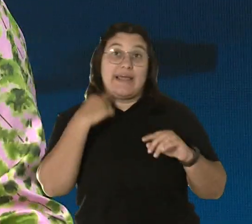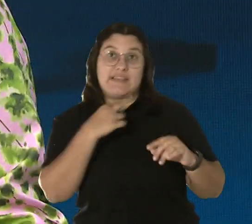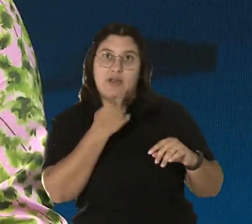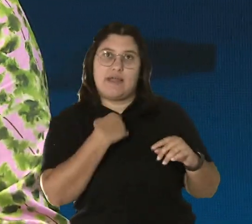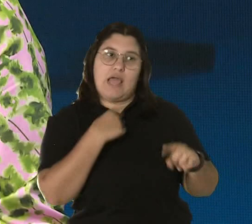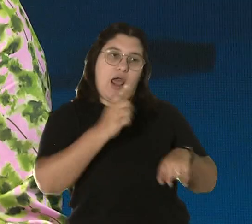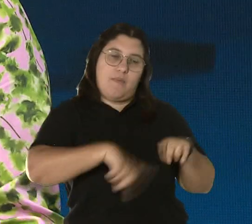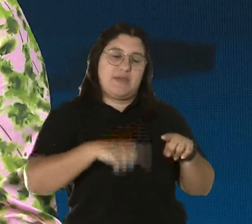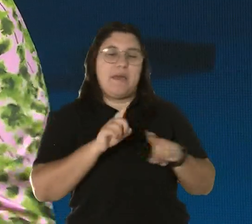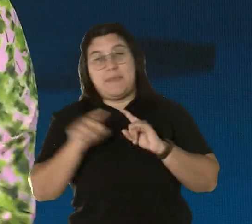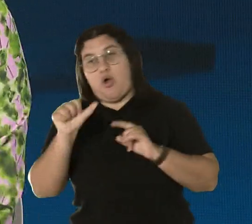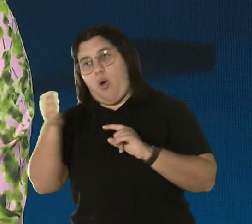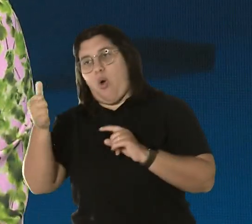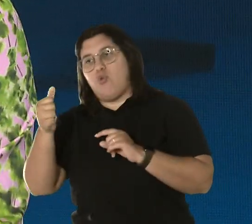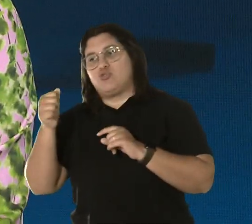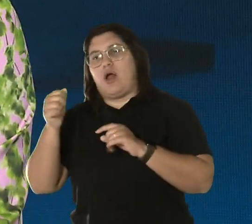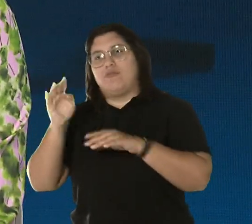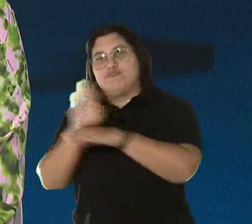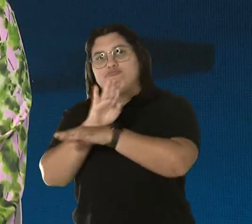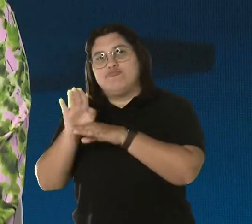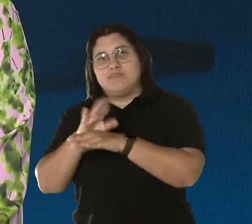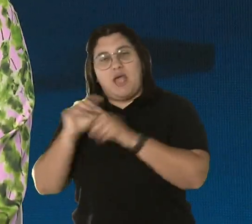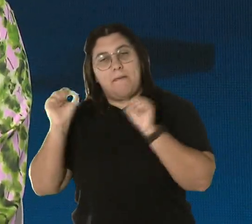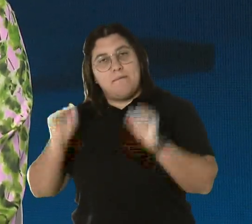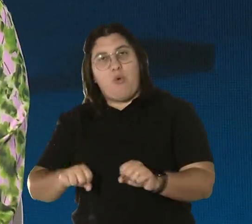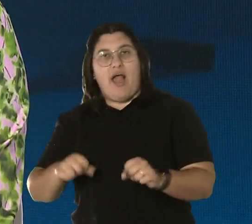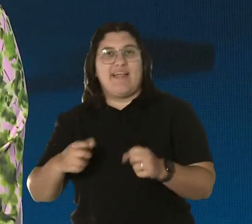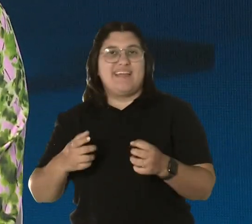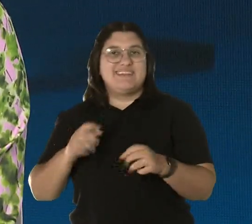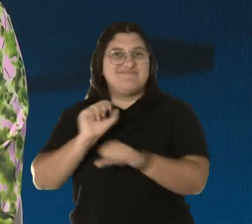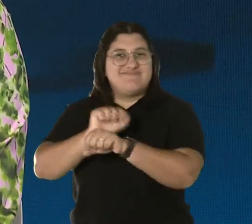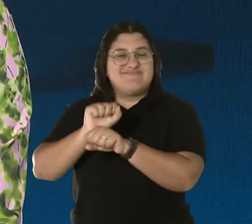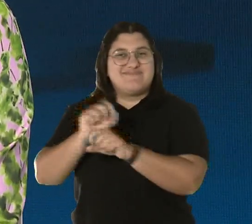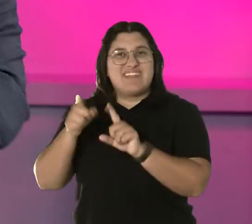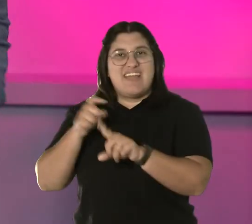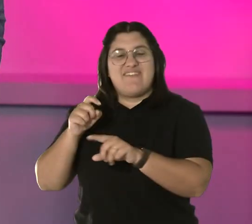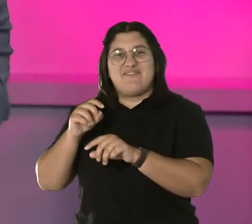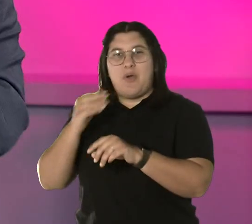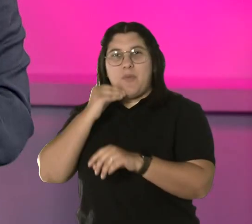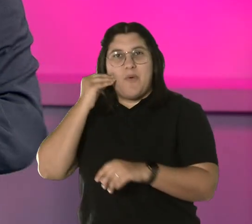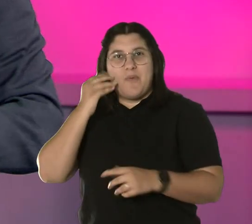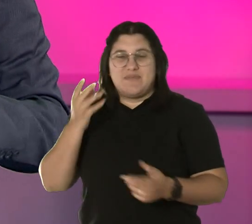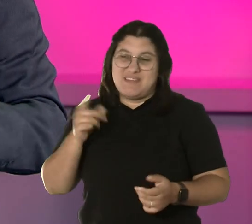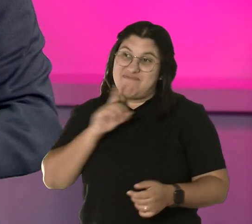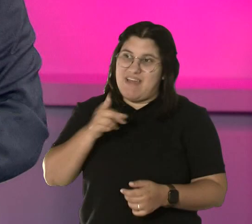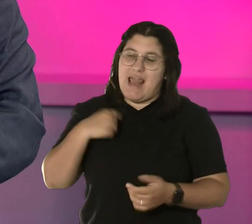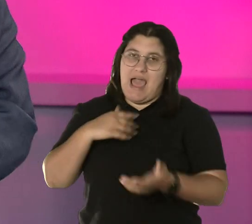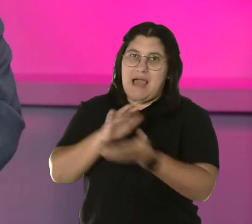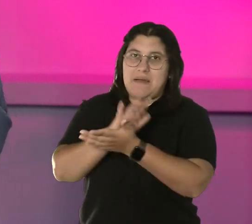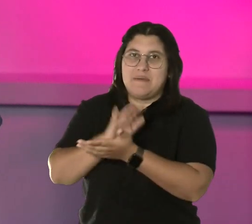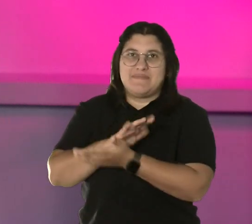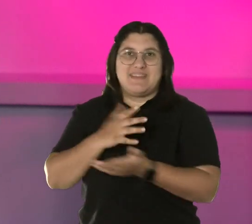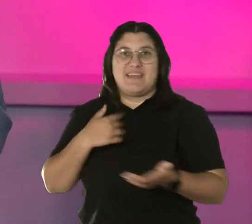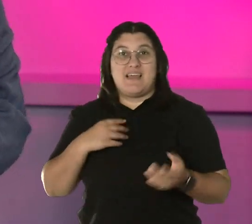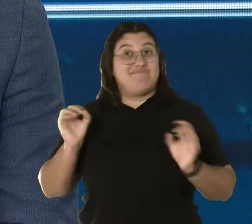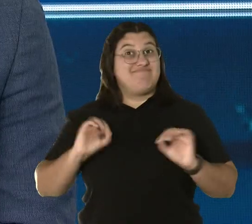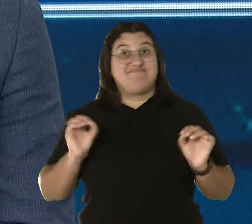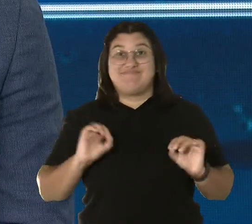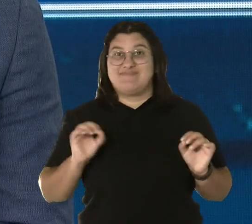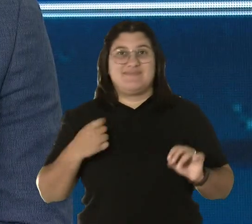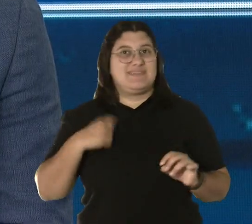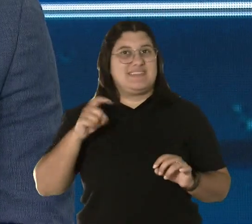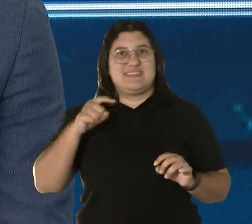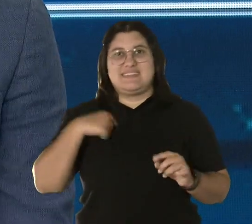industrias definitivamente eso es un gran problema. A menos que trabajes en el papeleo, ¿verdad? Ni en el papeleo. Tampoco. Tú tienes que